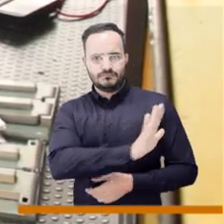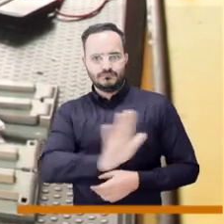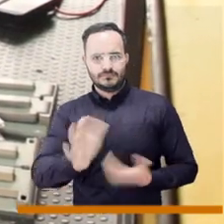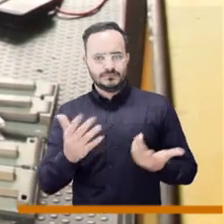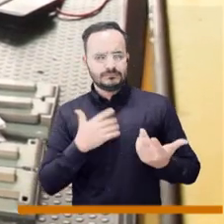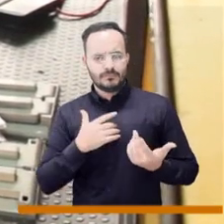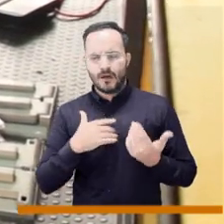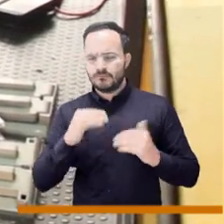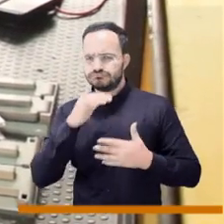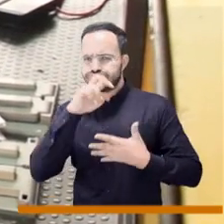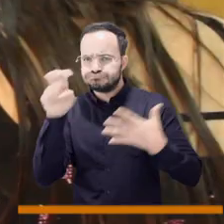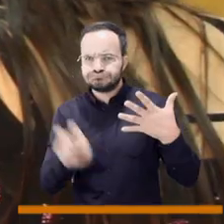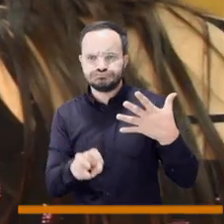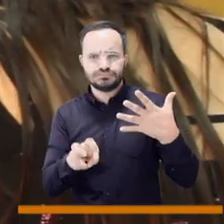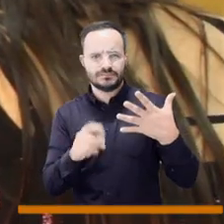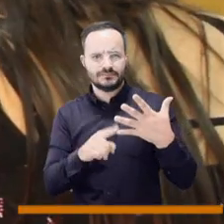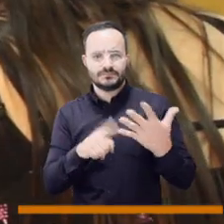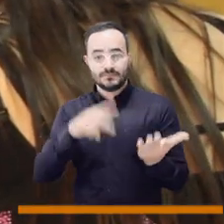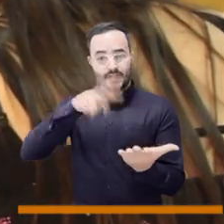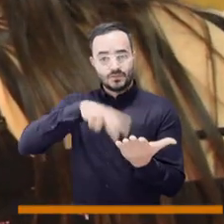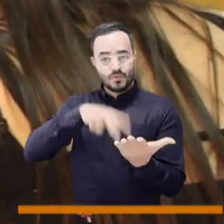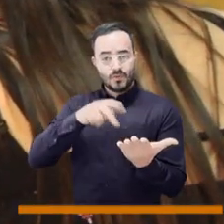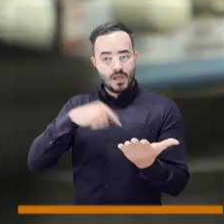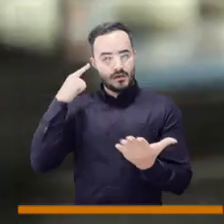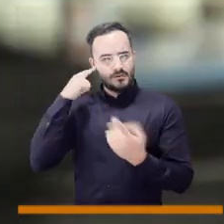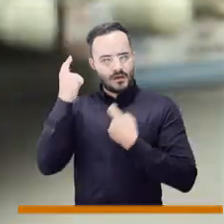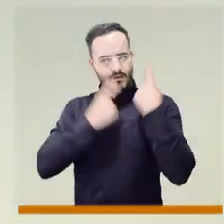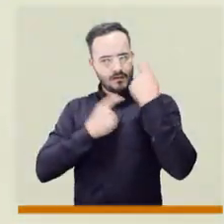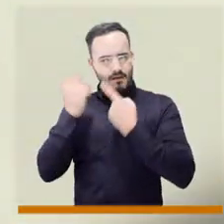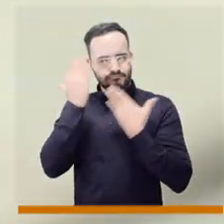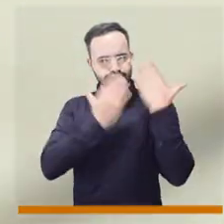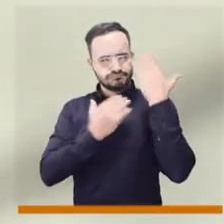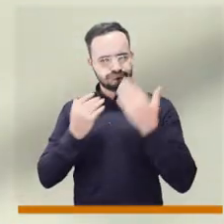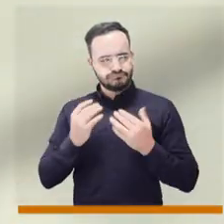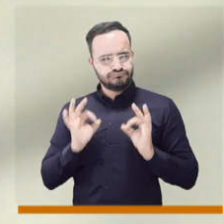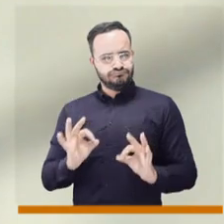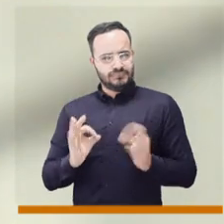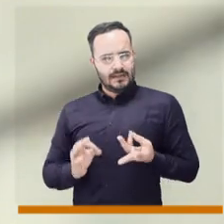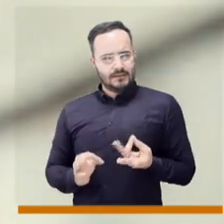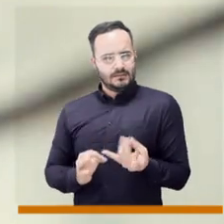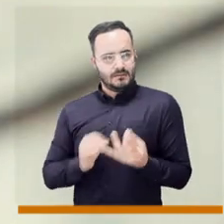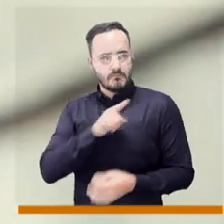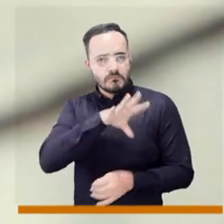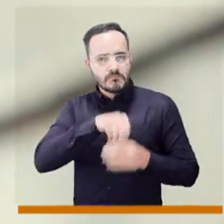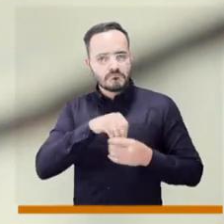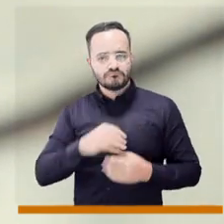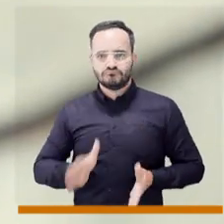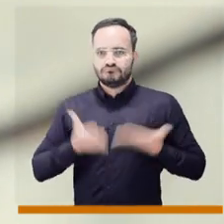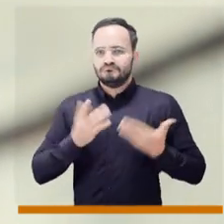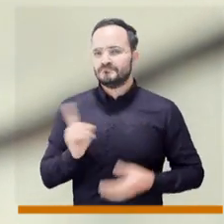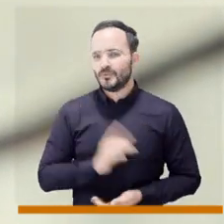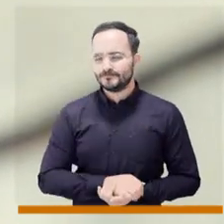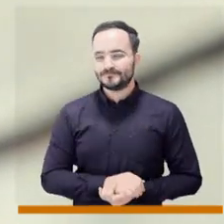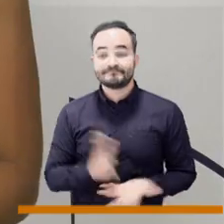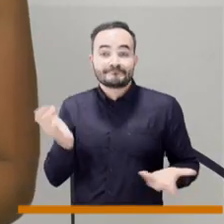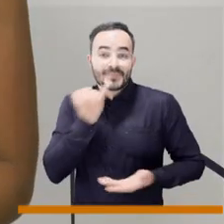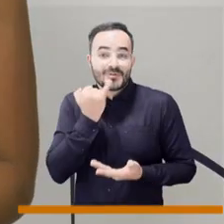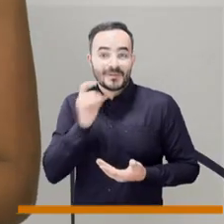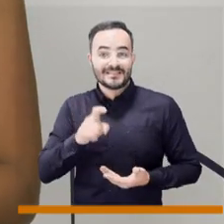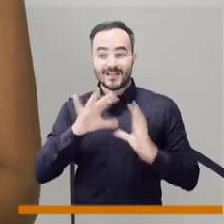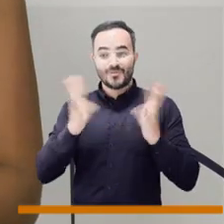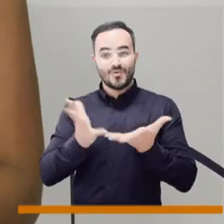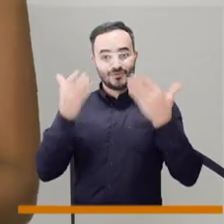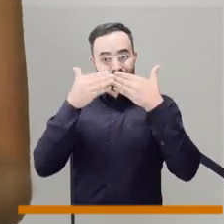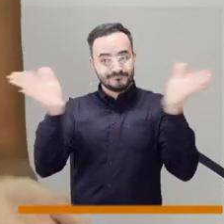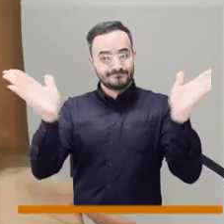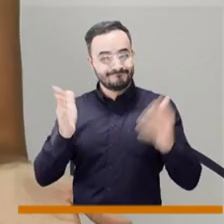empecemos por el español, unos niveles realmente muy bajos en tema de lectura crítica, ¿cierto? Idiomas para abrirnos al mundo, como